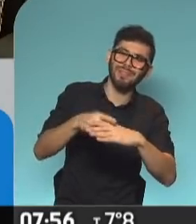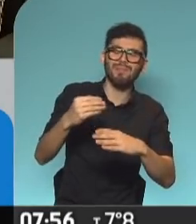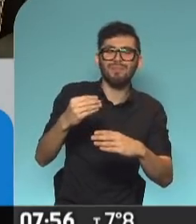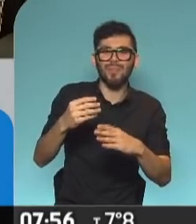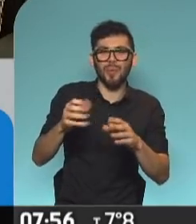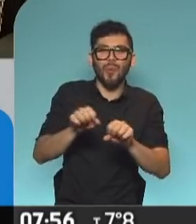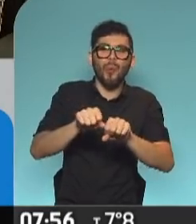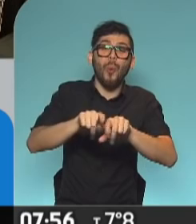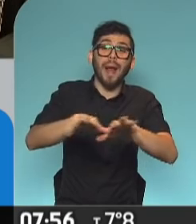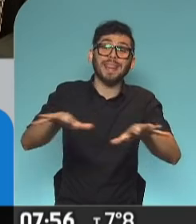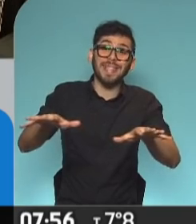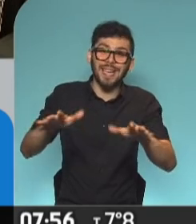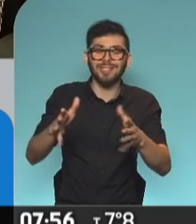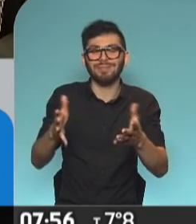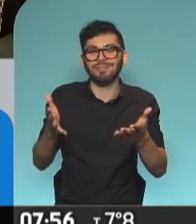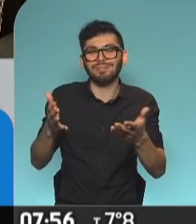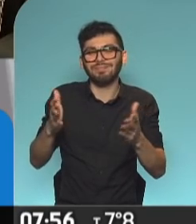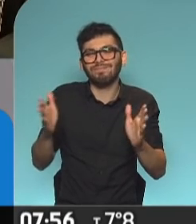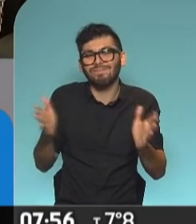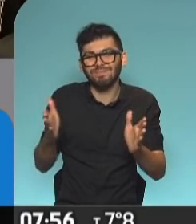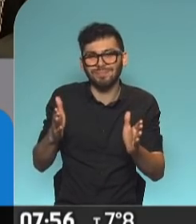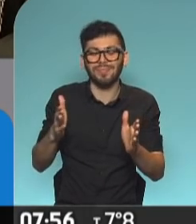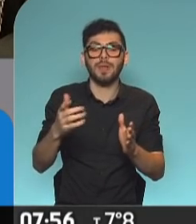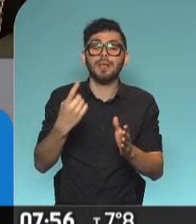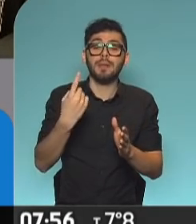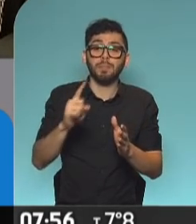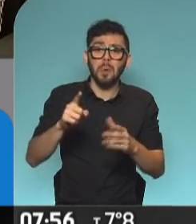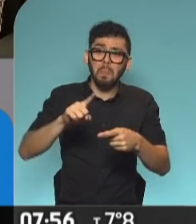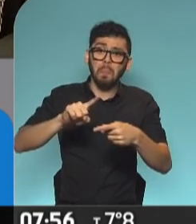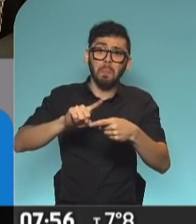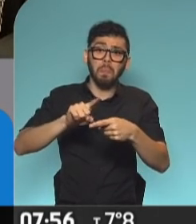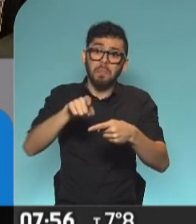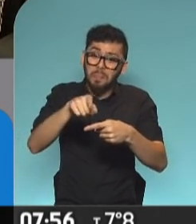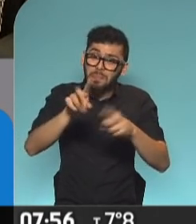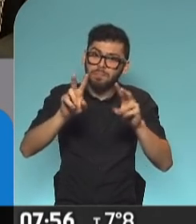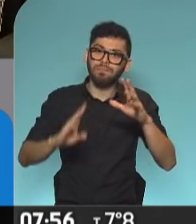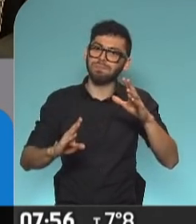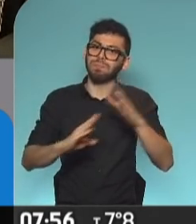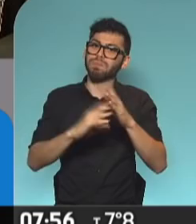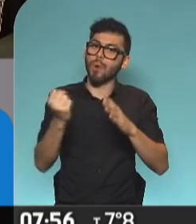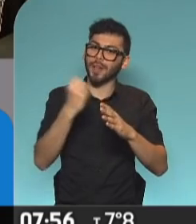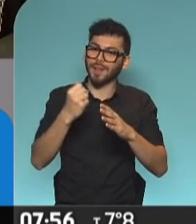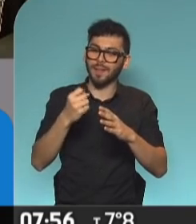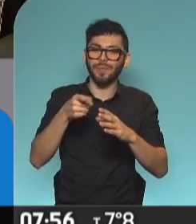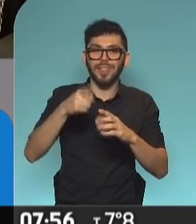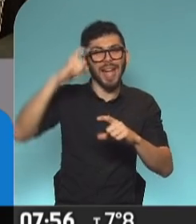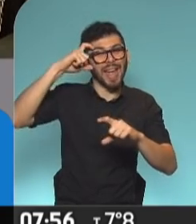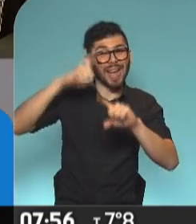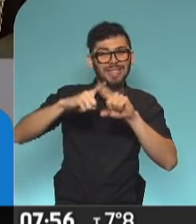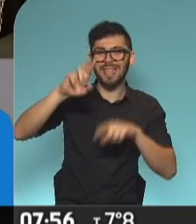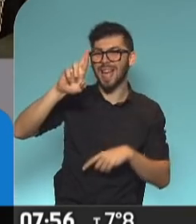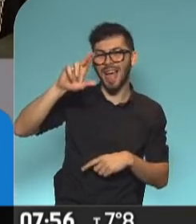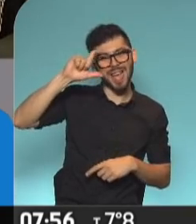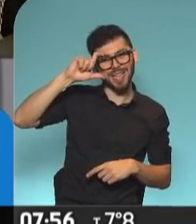cuarentena, pero es una de las políticas principales. Es lo que diferencia el ex RENAR, Registro